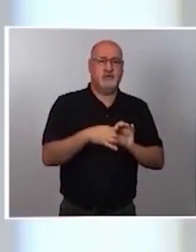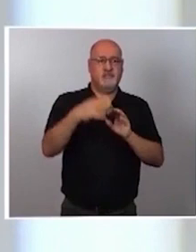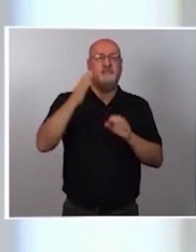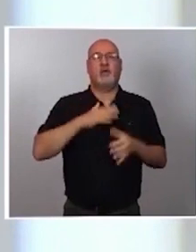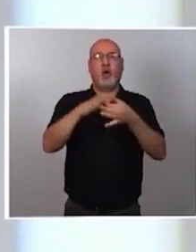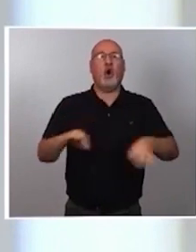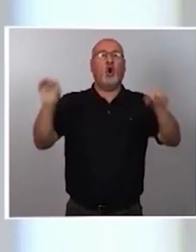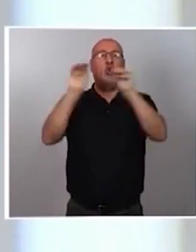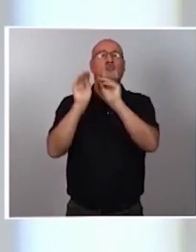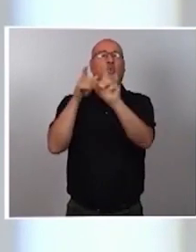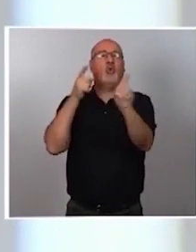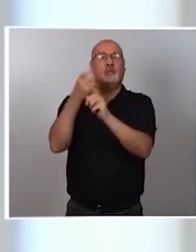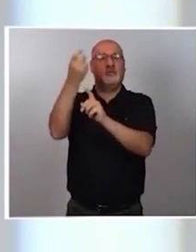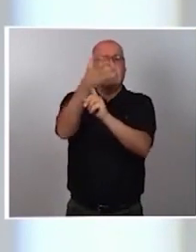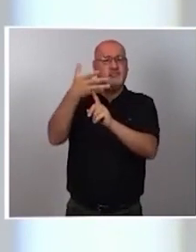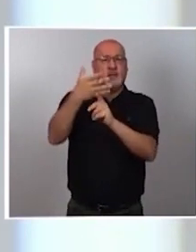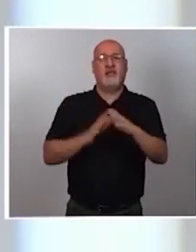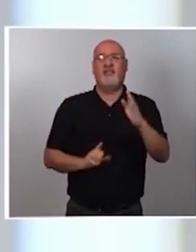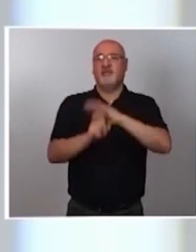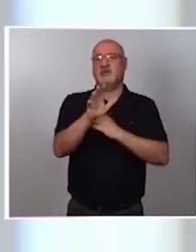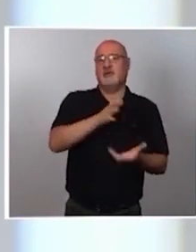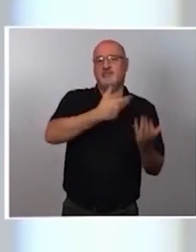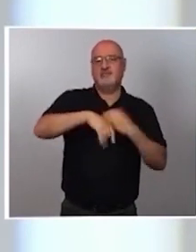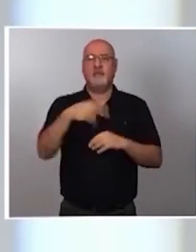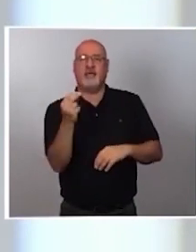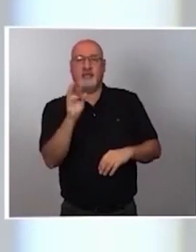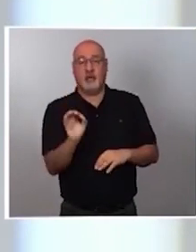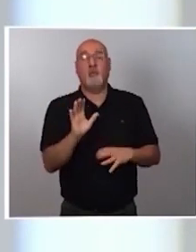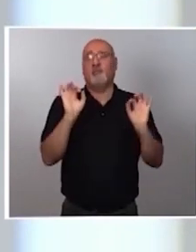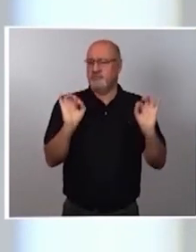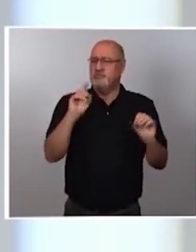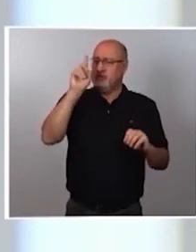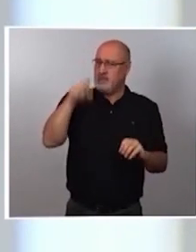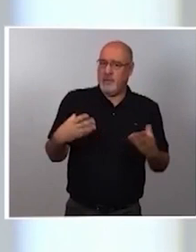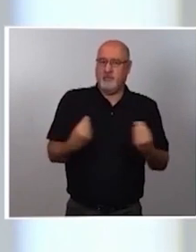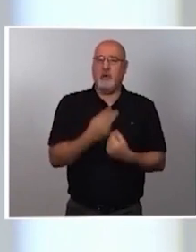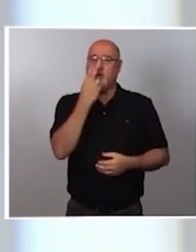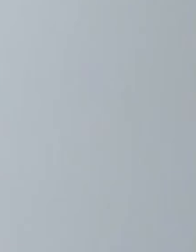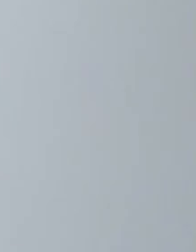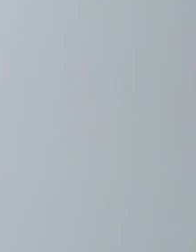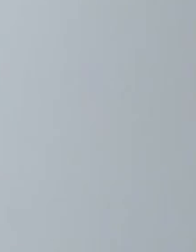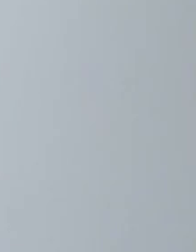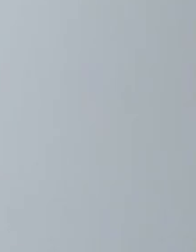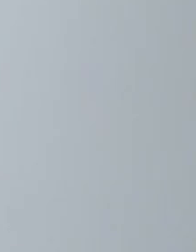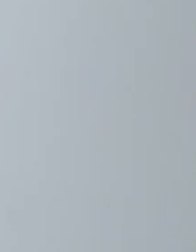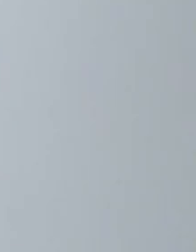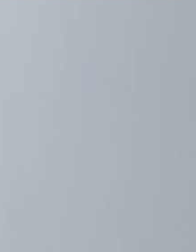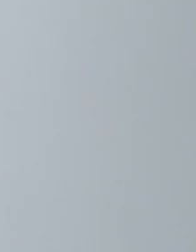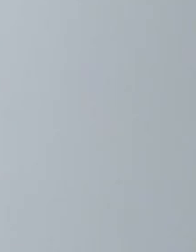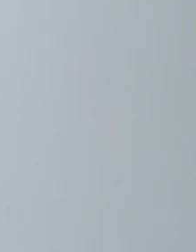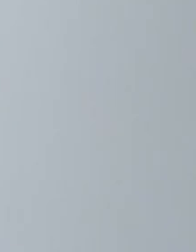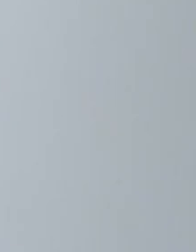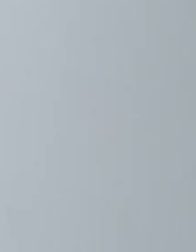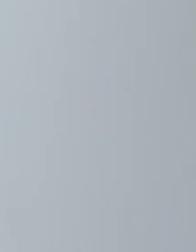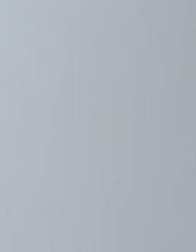el 92% de los casos de sustracción, la sustractora, la secuestradora es la madre, no es el padre. Entonces, yo creo que estos datos